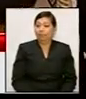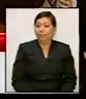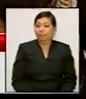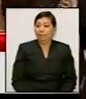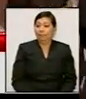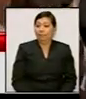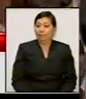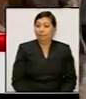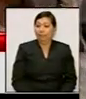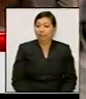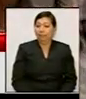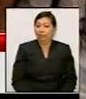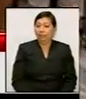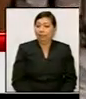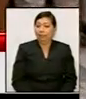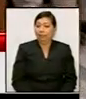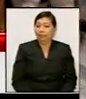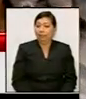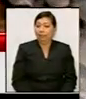Popular.